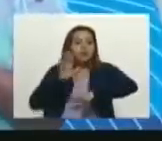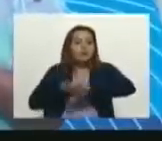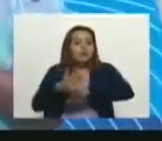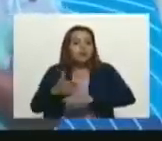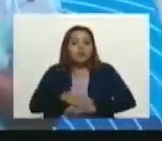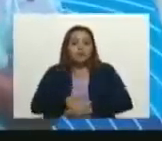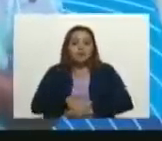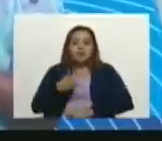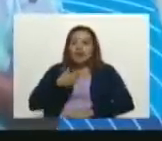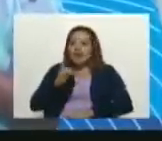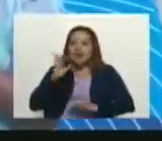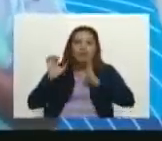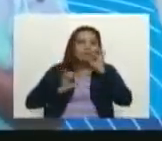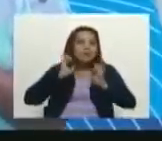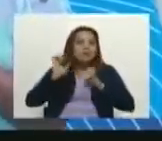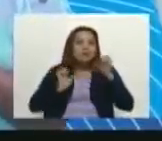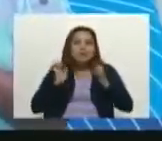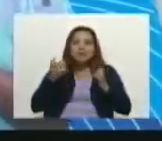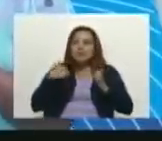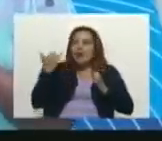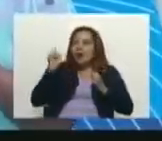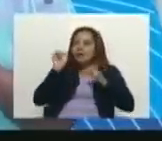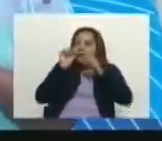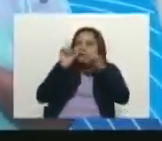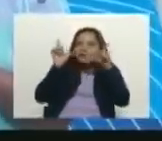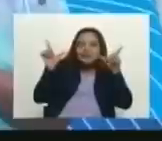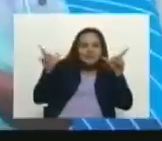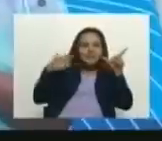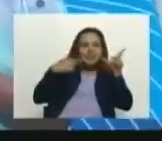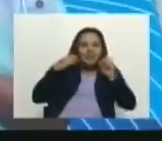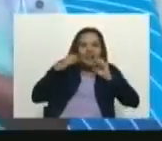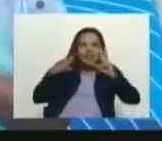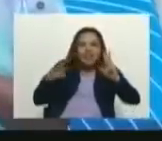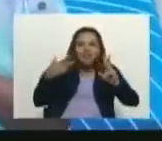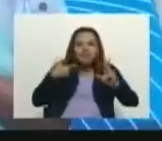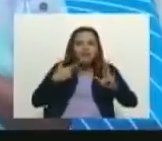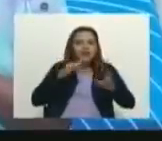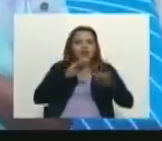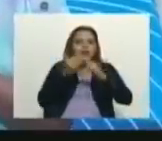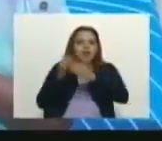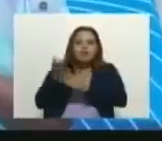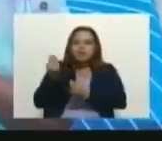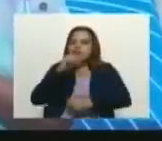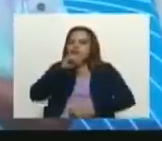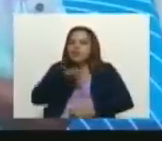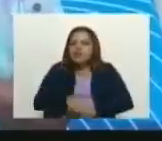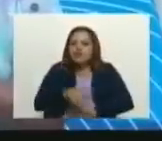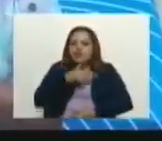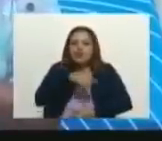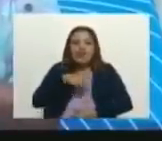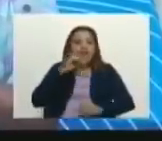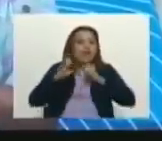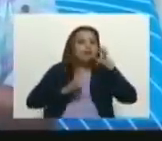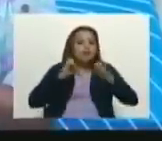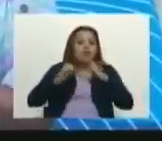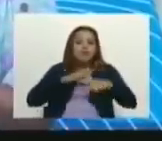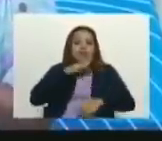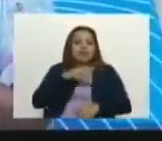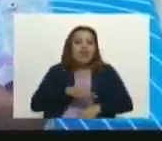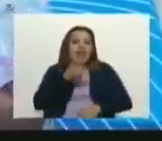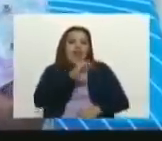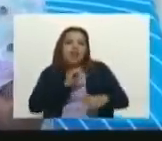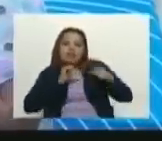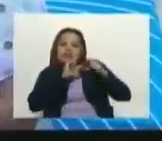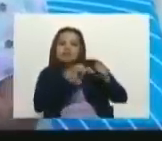presidente, estoy tan emocionada que todavía no lo creo. Mi comunidad tiene tanta anécdota que, bueno, pues mira, presidente, estamos tan emocionados. Pariendo el